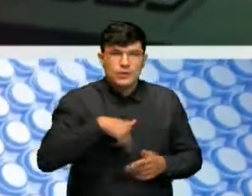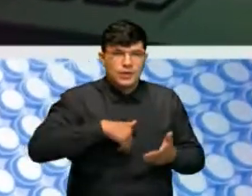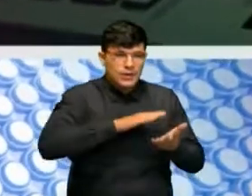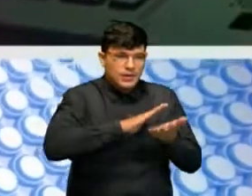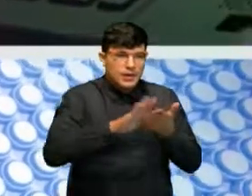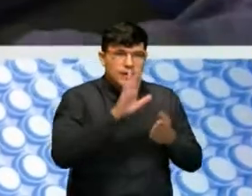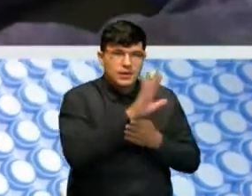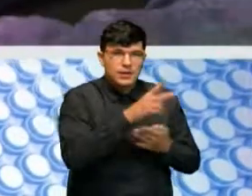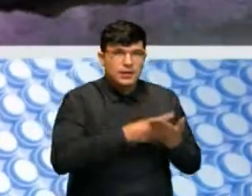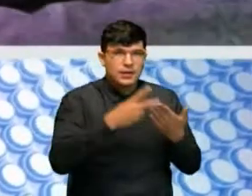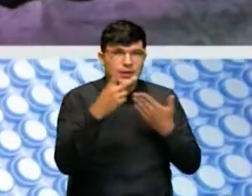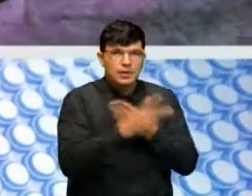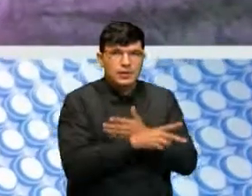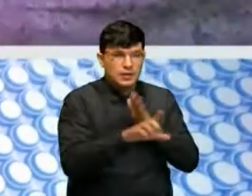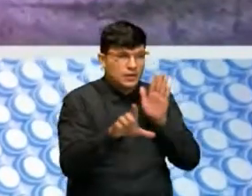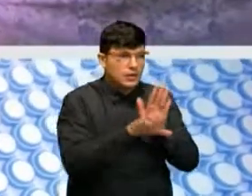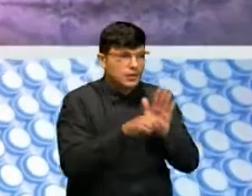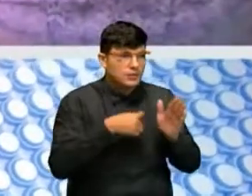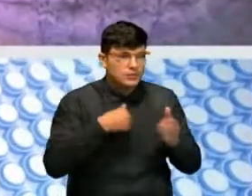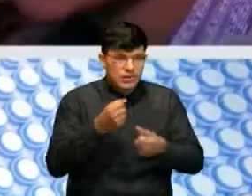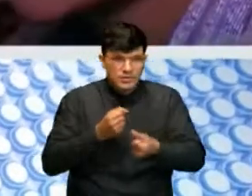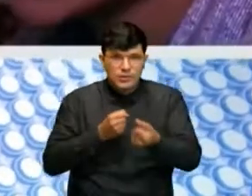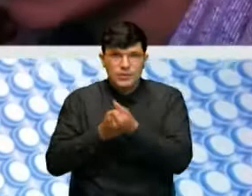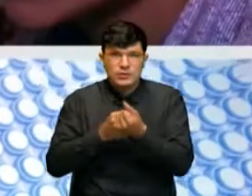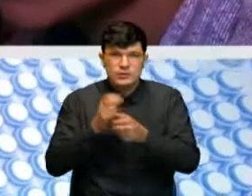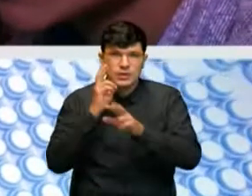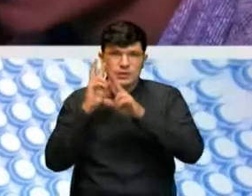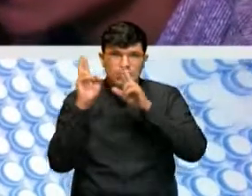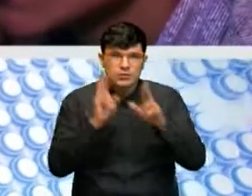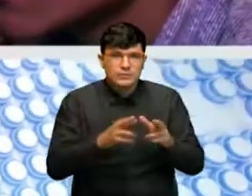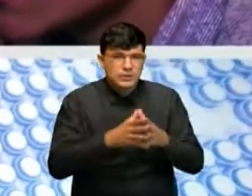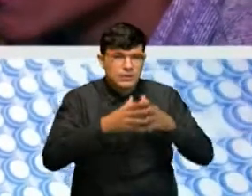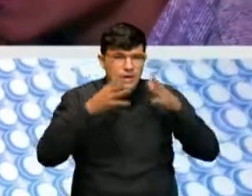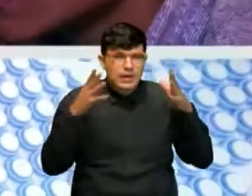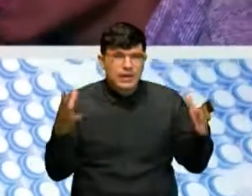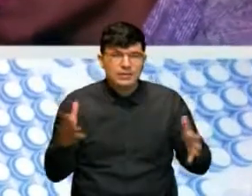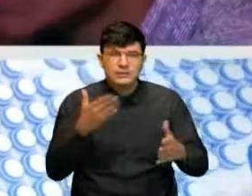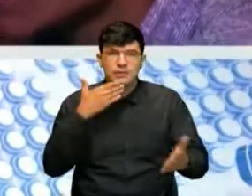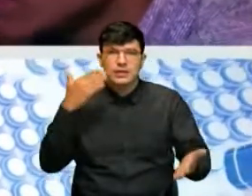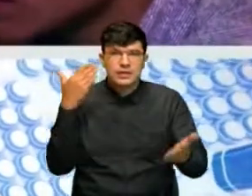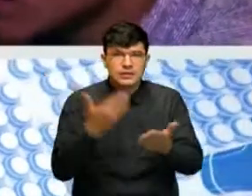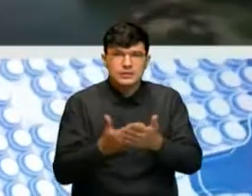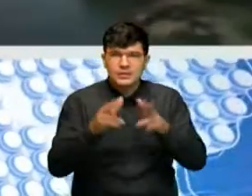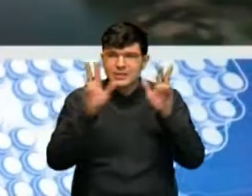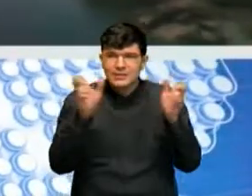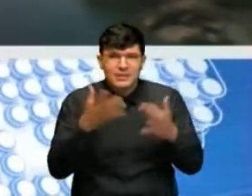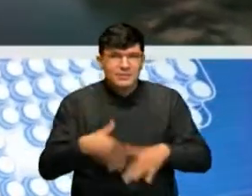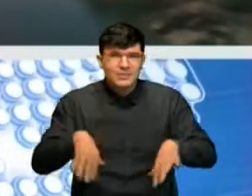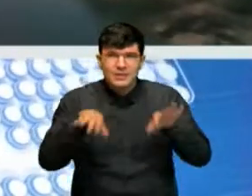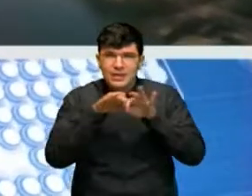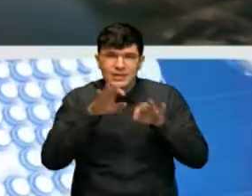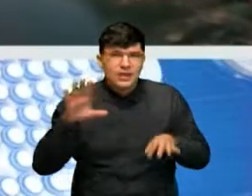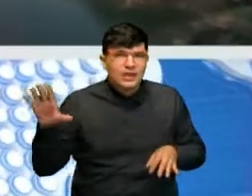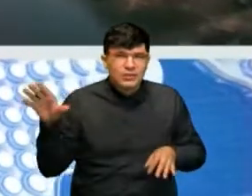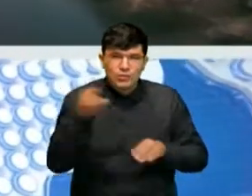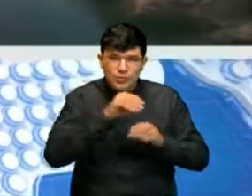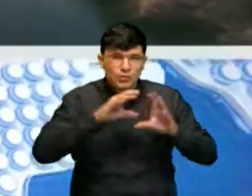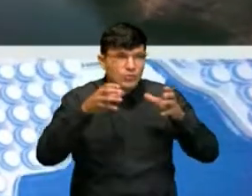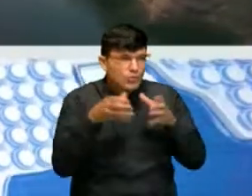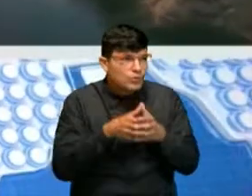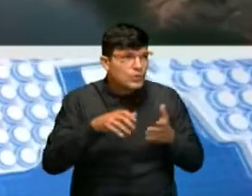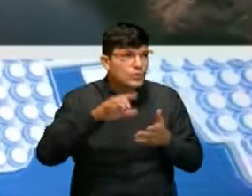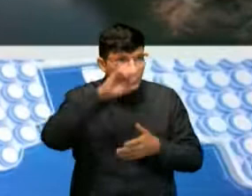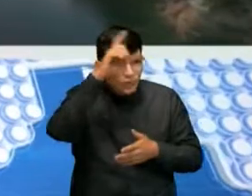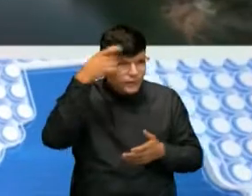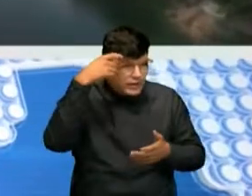aprovecho de verdad, primero para hacerle un reconocimiento muy grande y un agradecimiento muy importante a toda la bancada del Congreso Santanderiana, porque nos